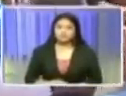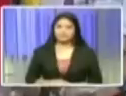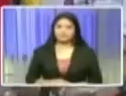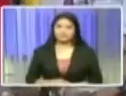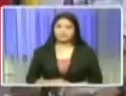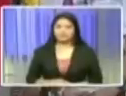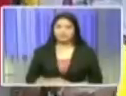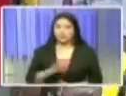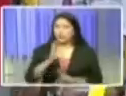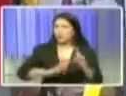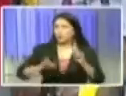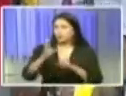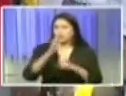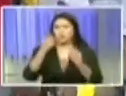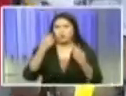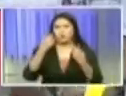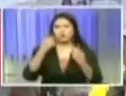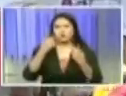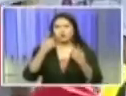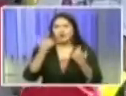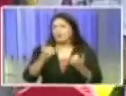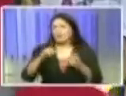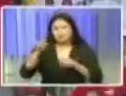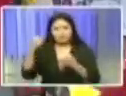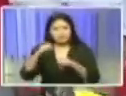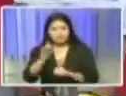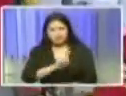Puericultura, ya eso no lo dan, ¿verdad?